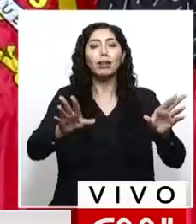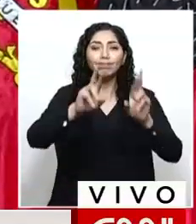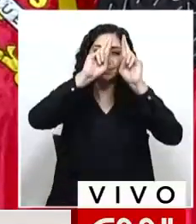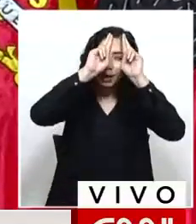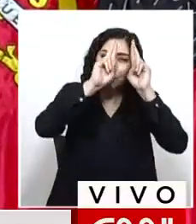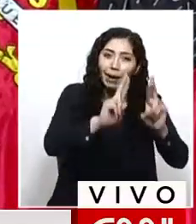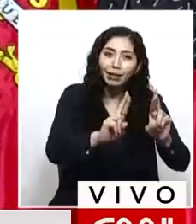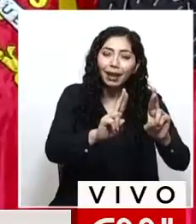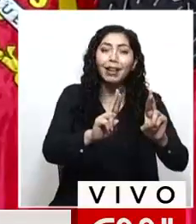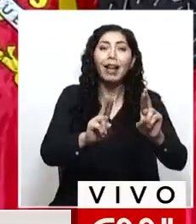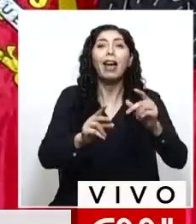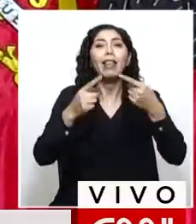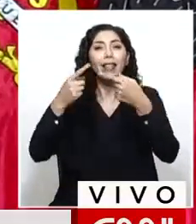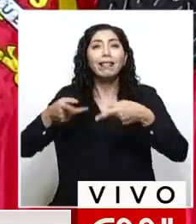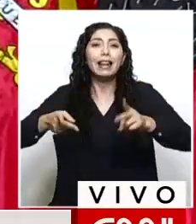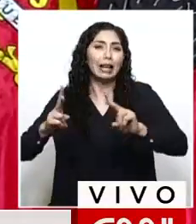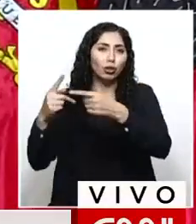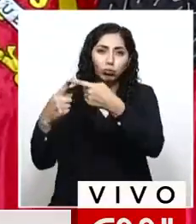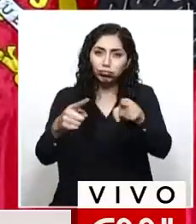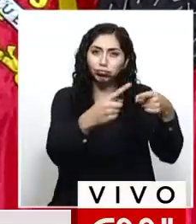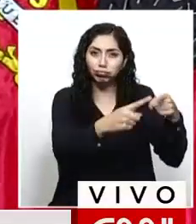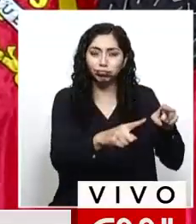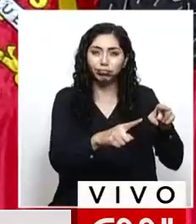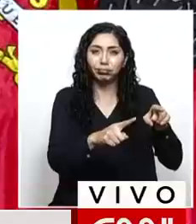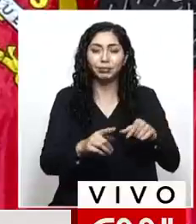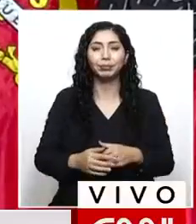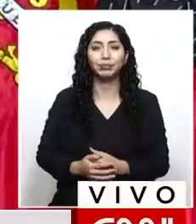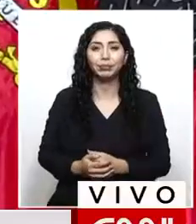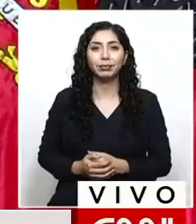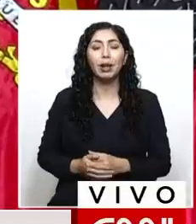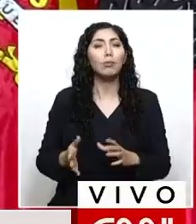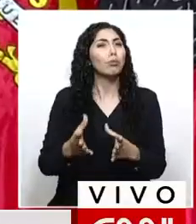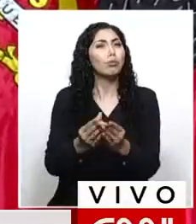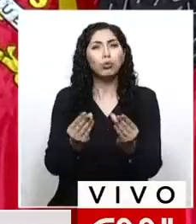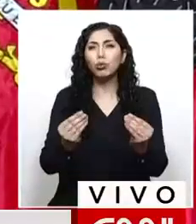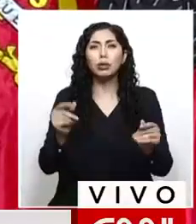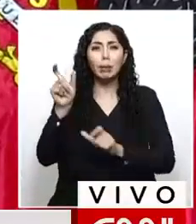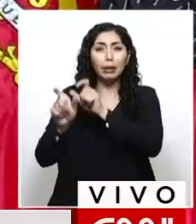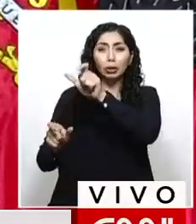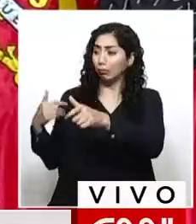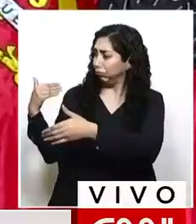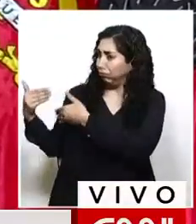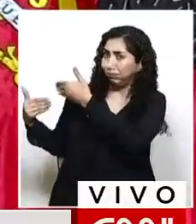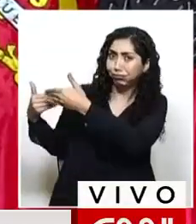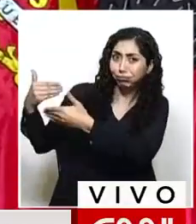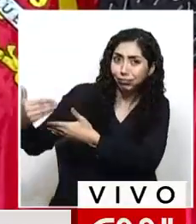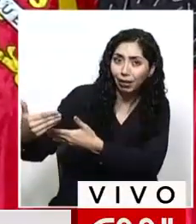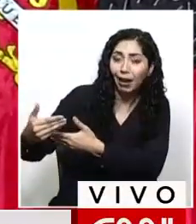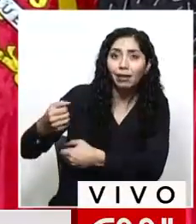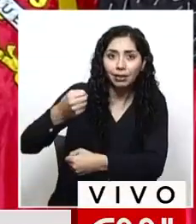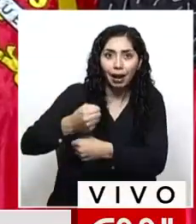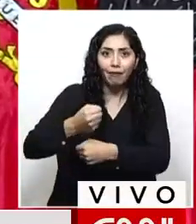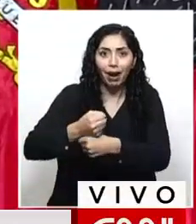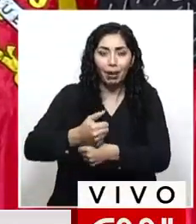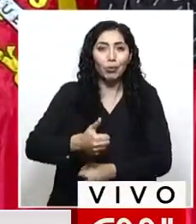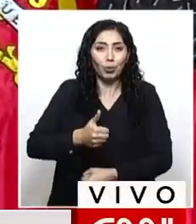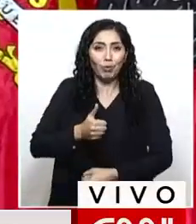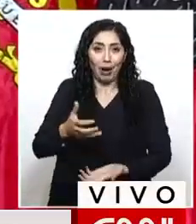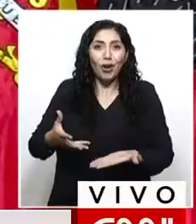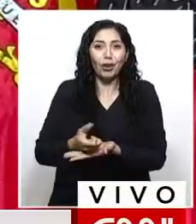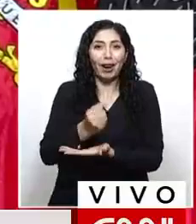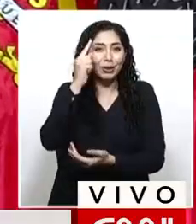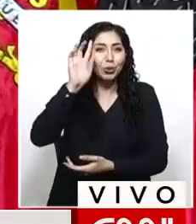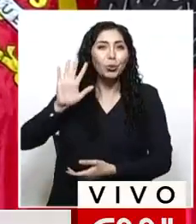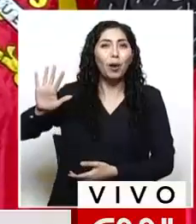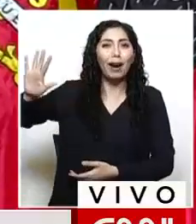derechos y libre de atropellos. Muchas generaciones han trabajado por este sueño, ya sea desde la escena